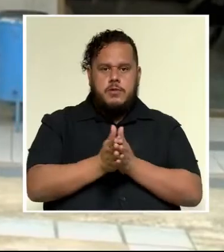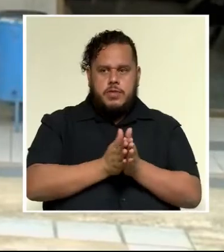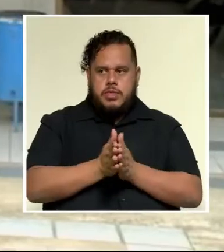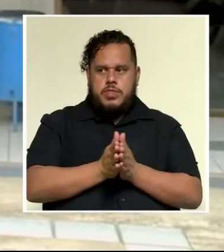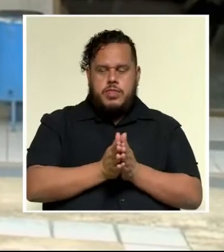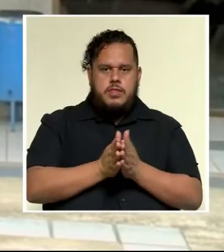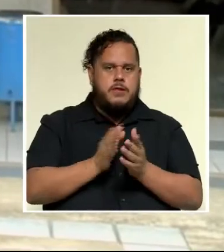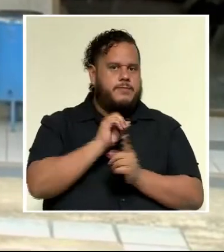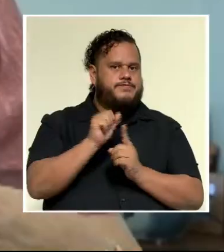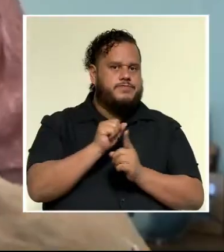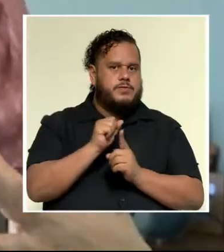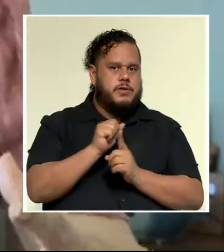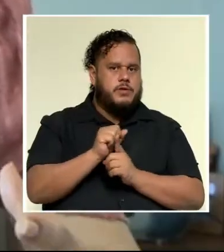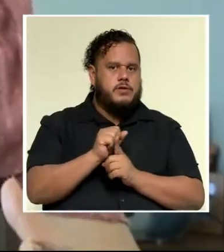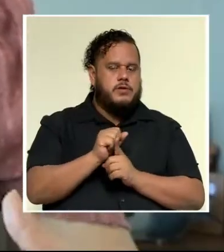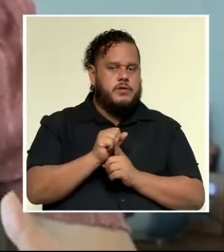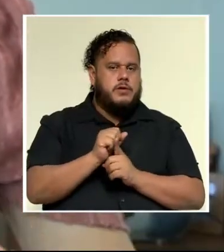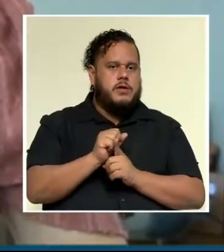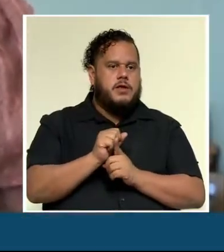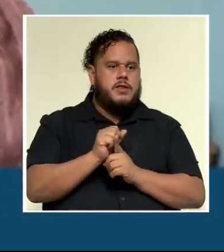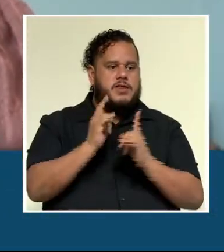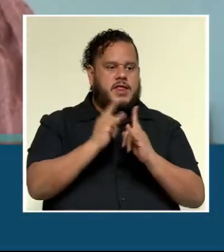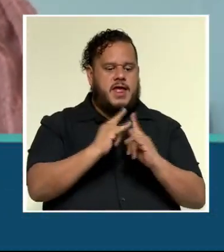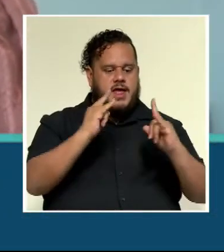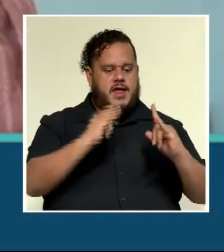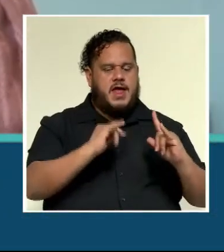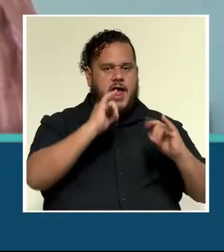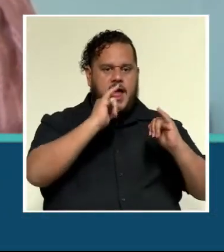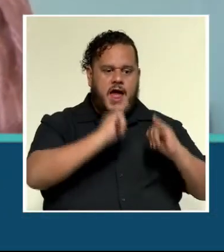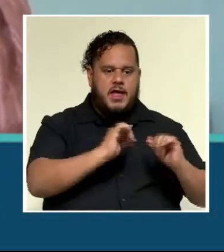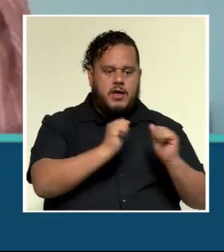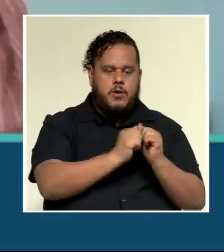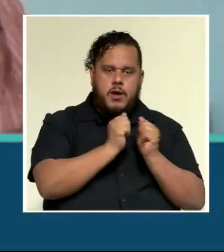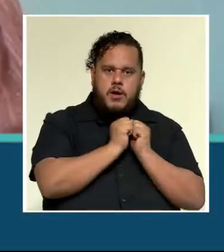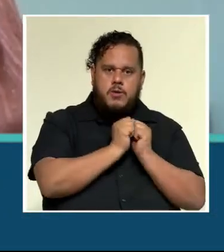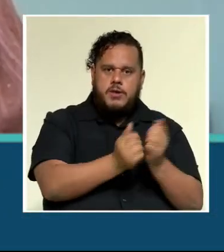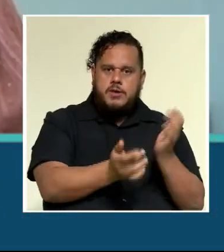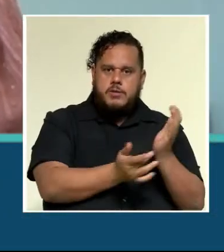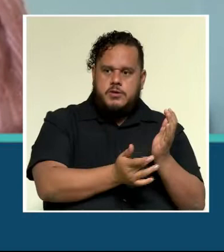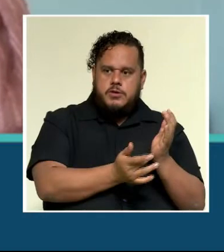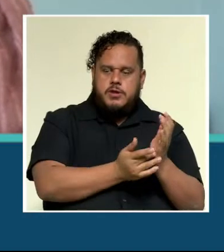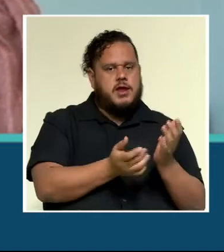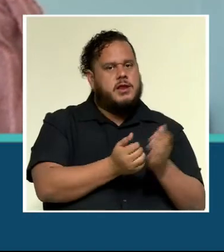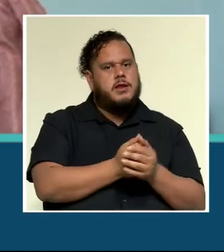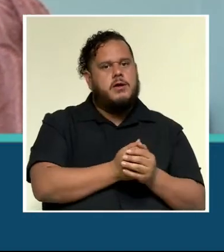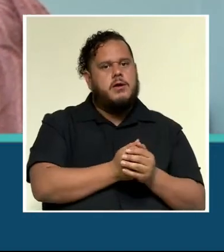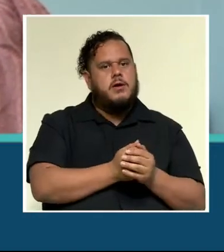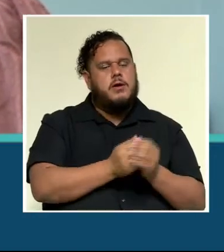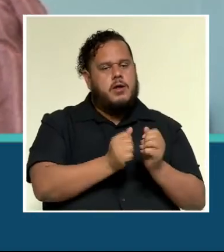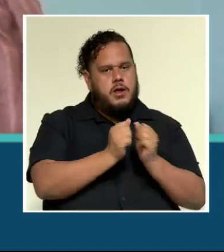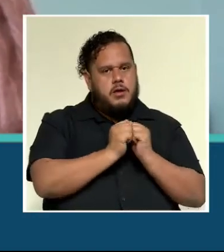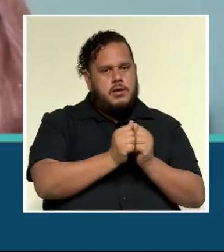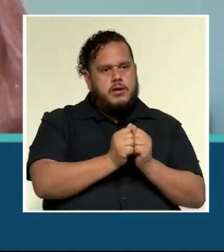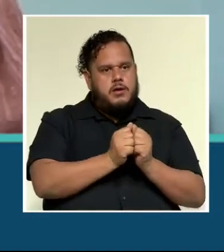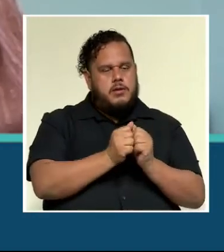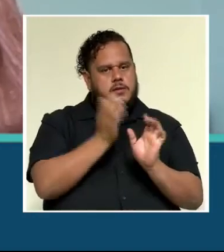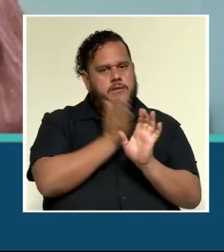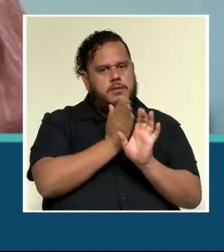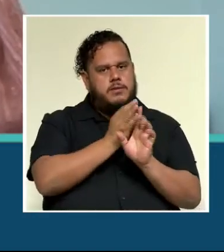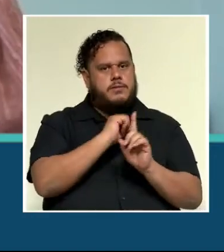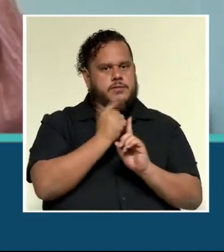hecho de estar en aislamiento, con acompañamiento técnico, con acompañamiento